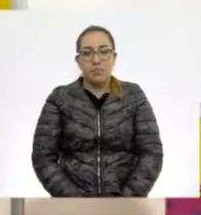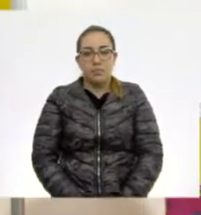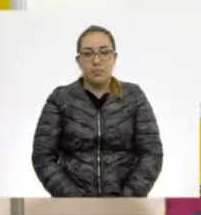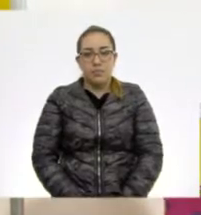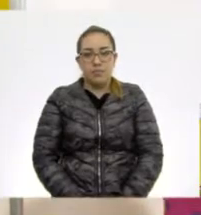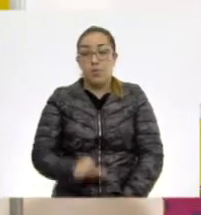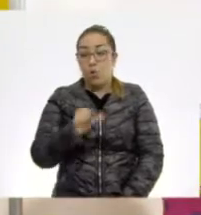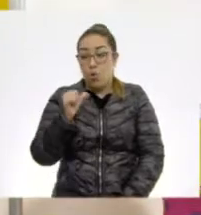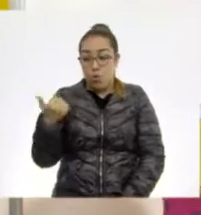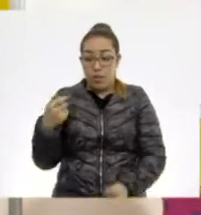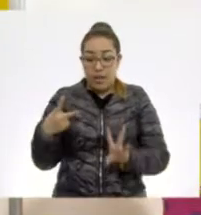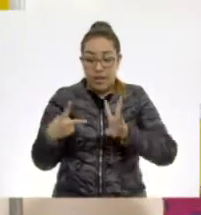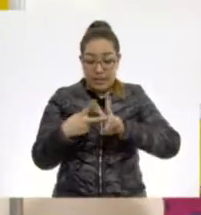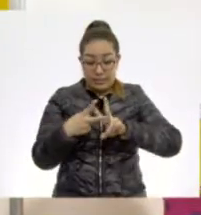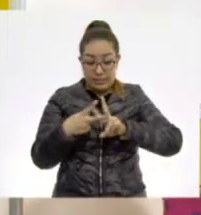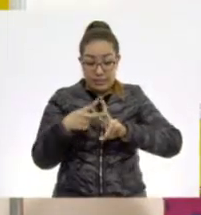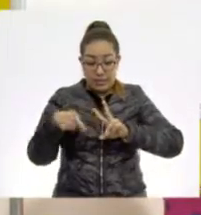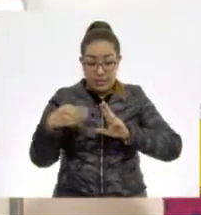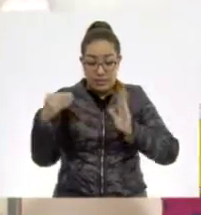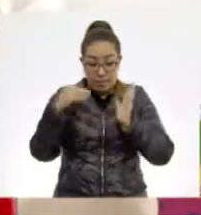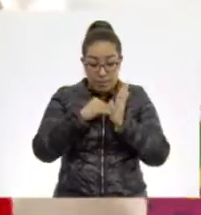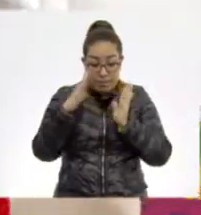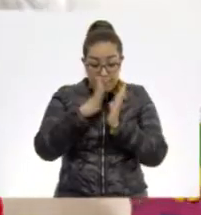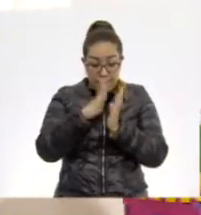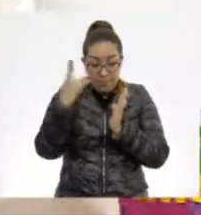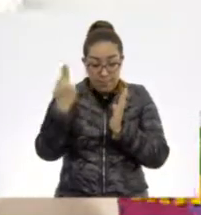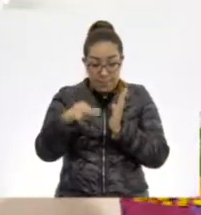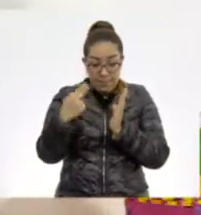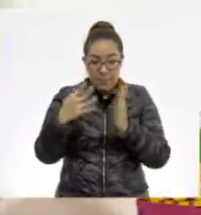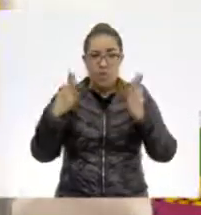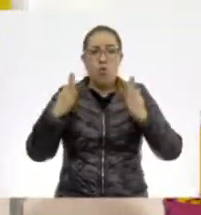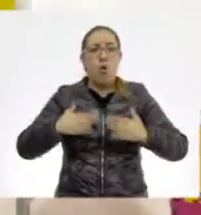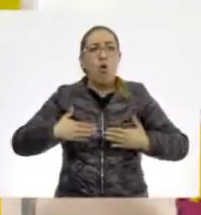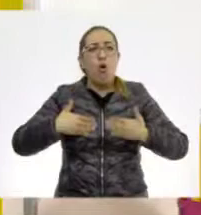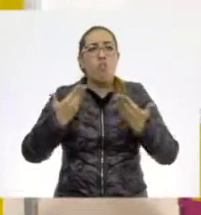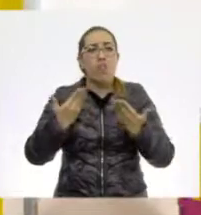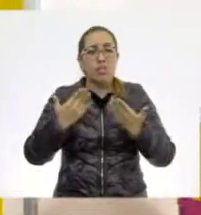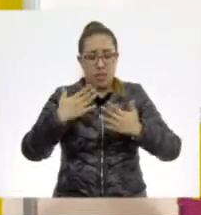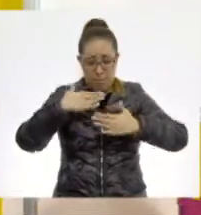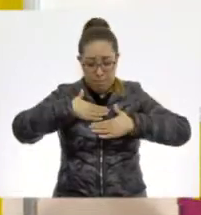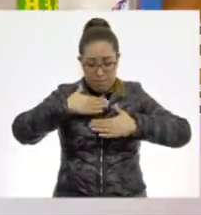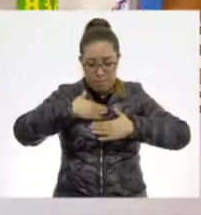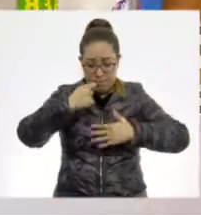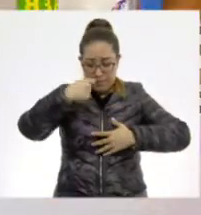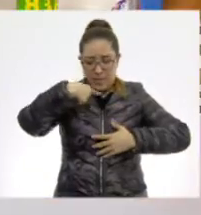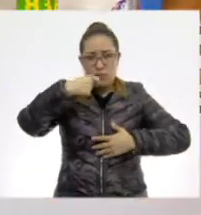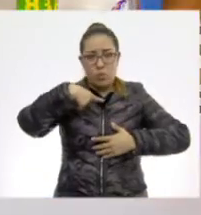le voy a colocar el nombre de... Confianza en mí mismo. Perfecto.